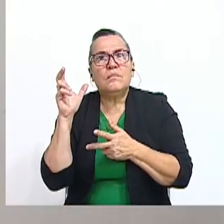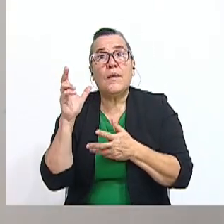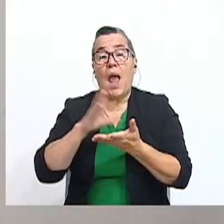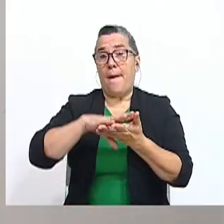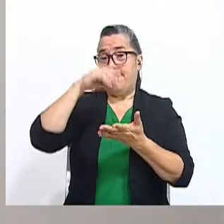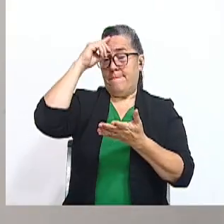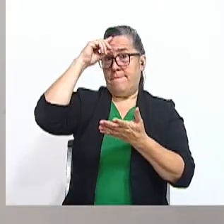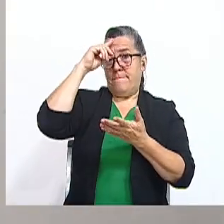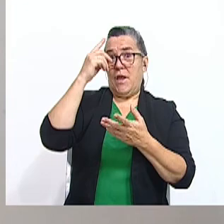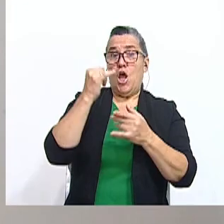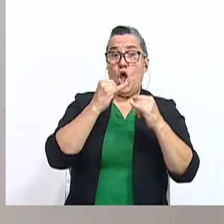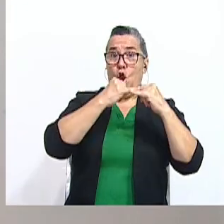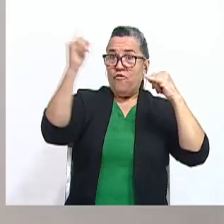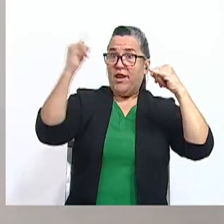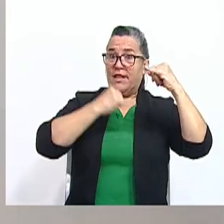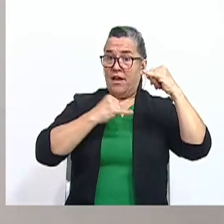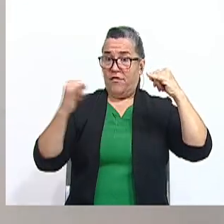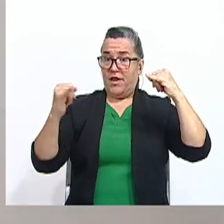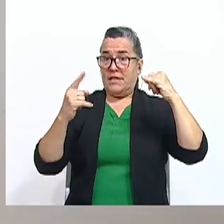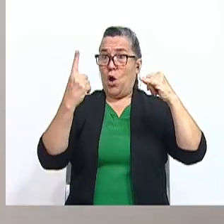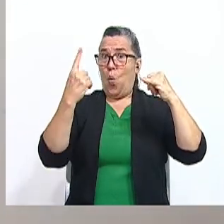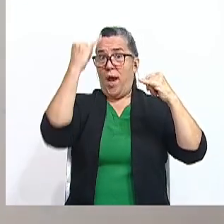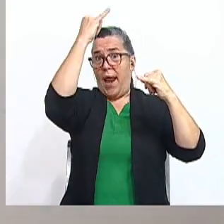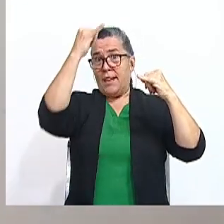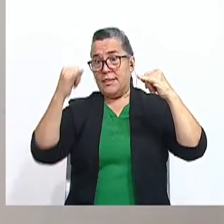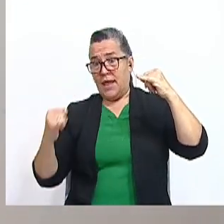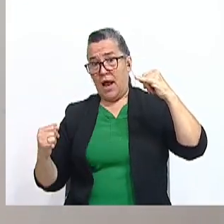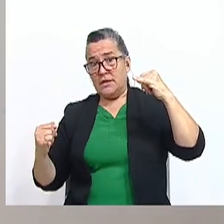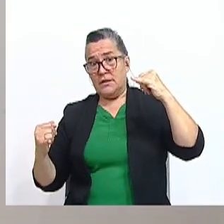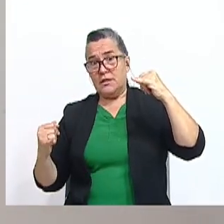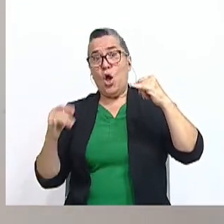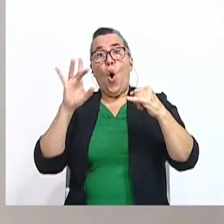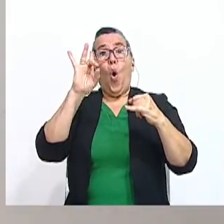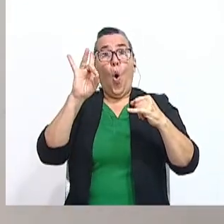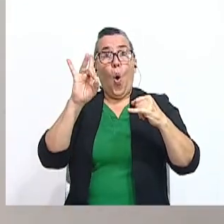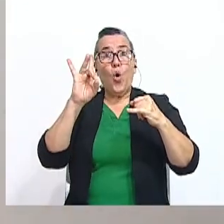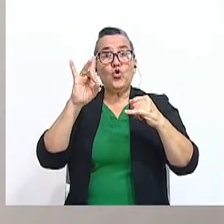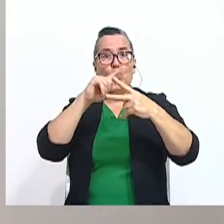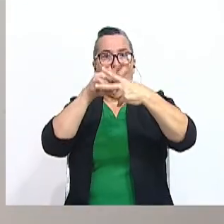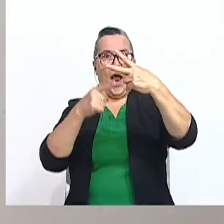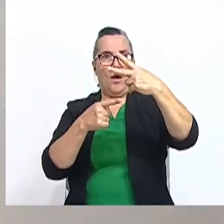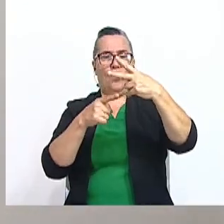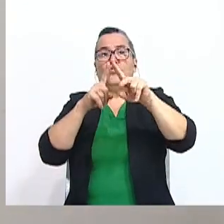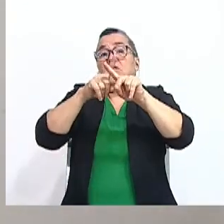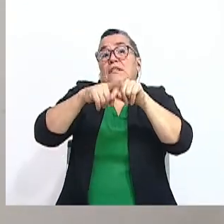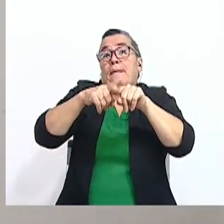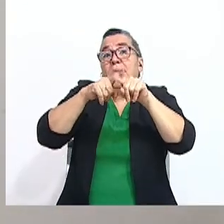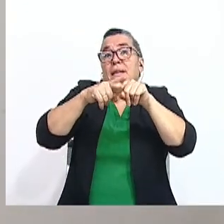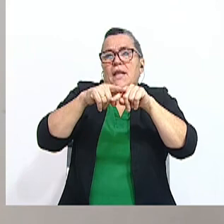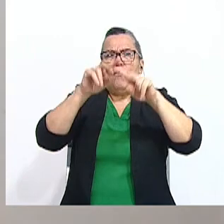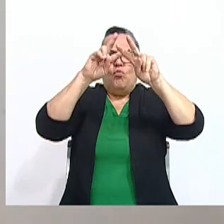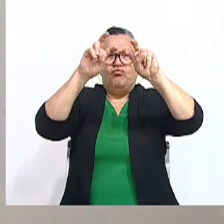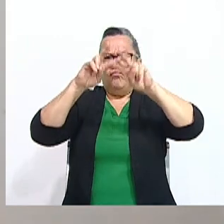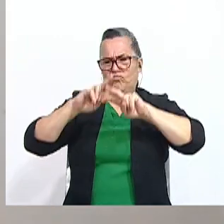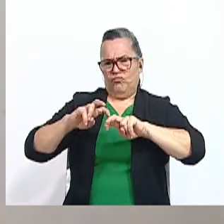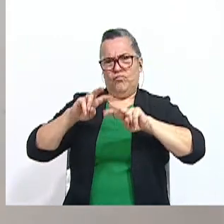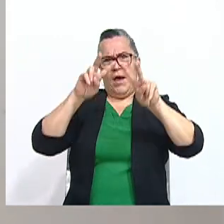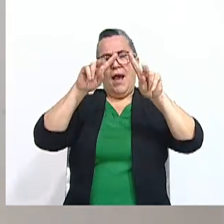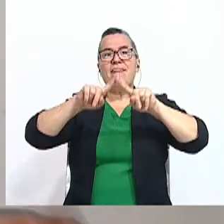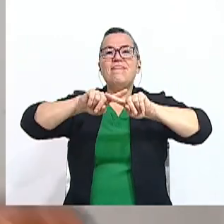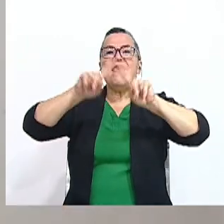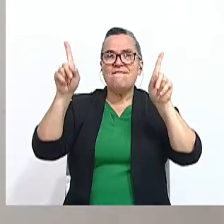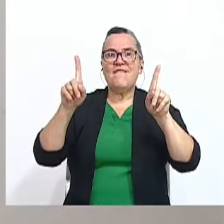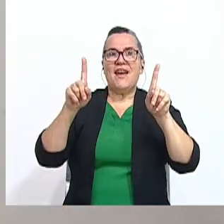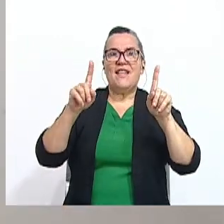Aprendí que si hay 2 rectas paralelas y una transversal, se forman 8 ángulos y que dependiendo los que analicemos, tienen diferente